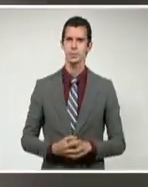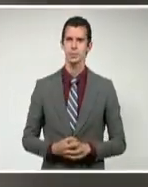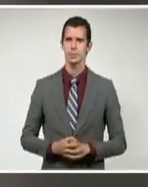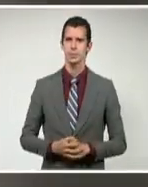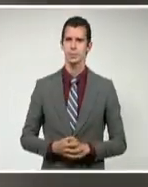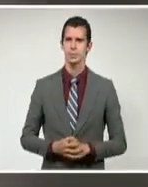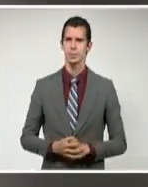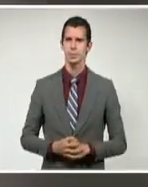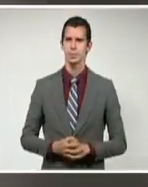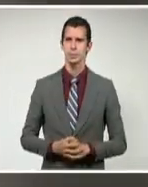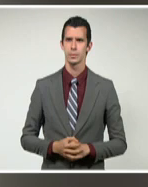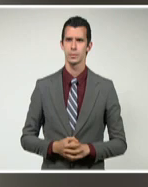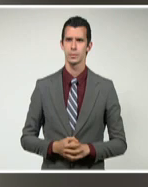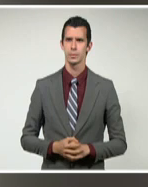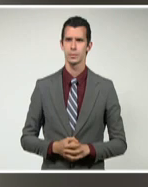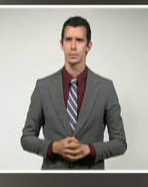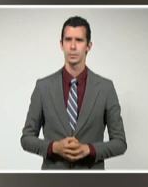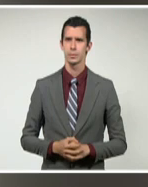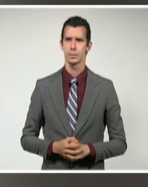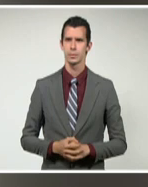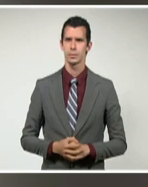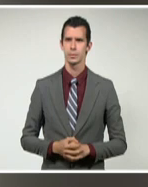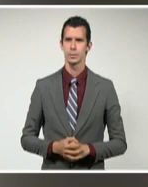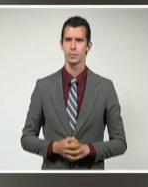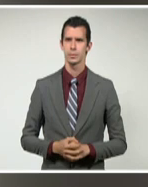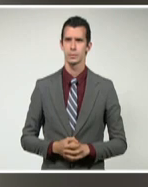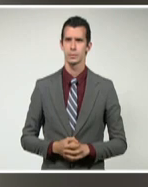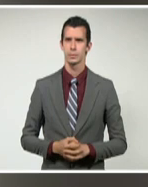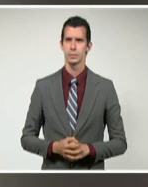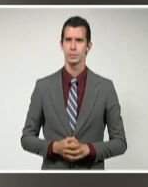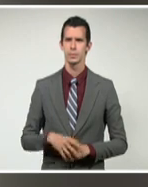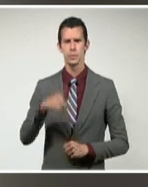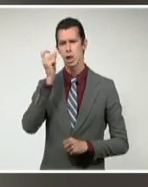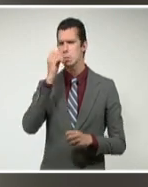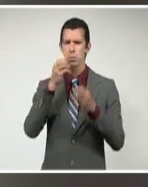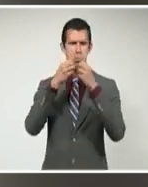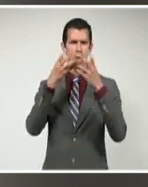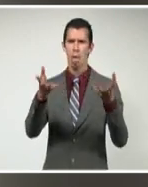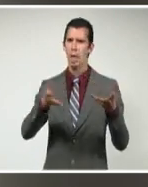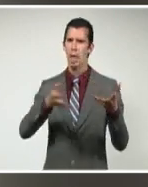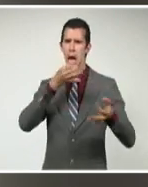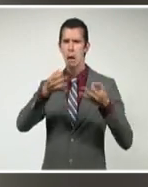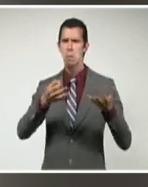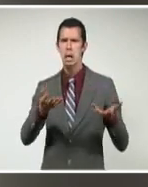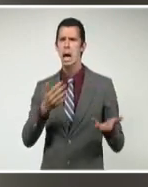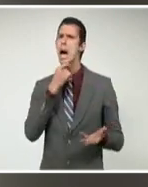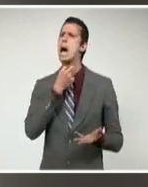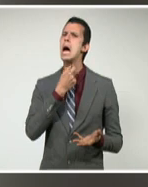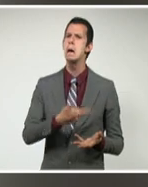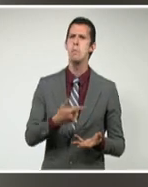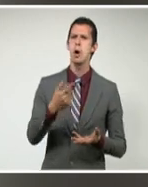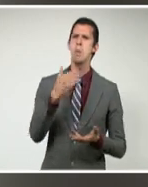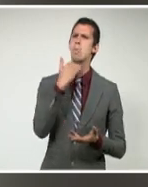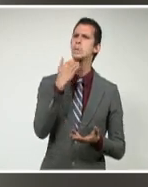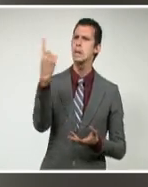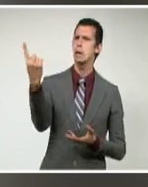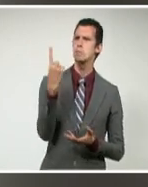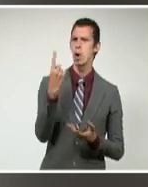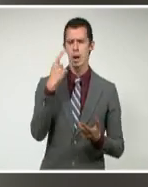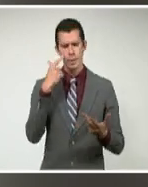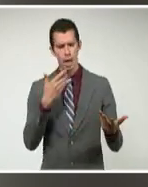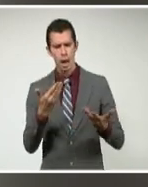expresó libremente y si alguna autoridad interfería y ponía fin al show, bueno, ya saben quién iba a poner entonces